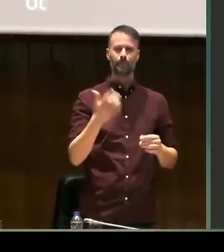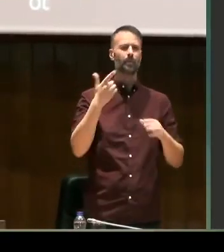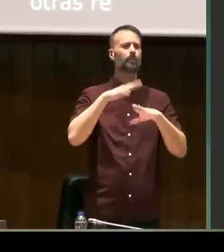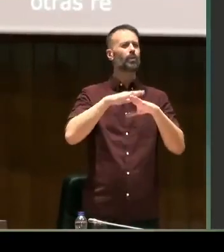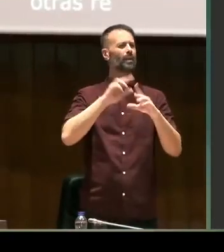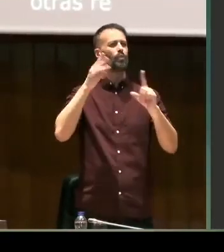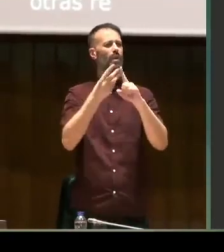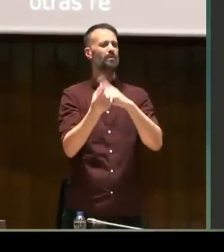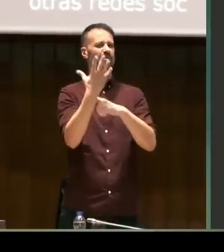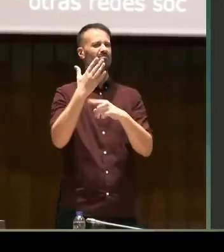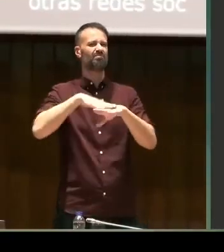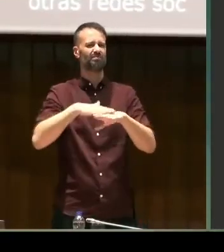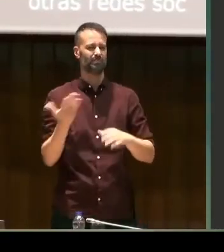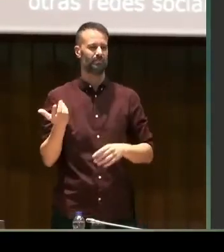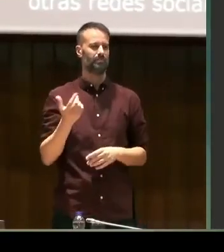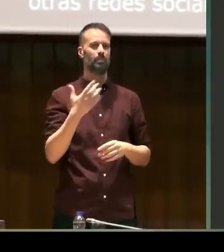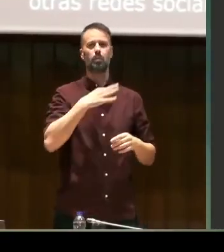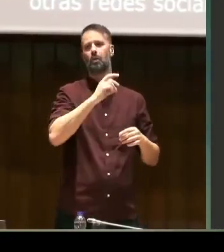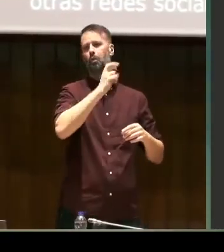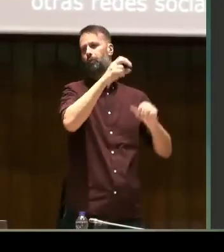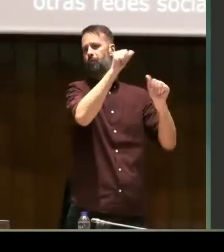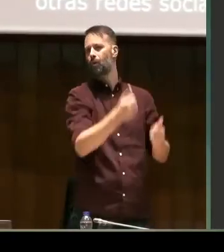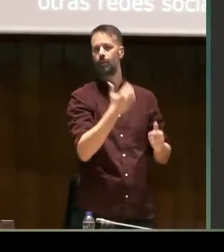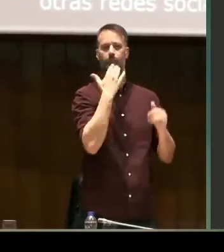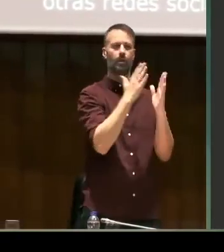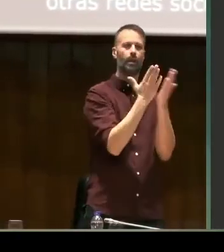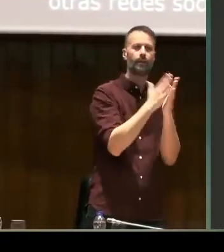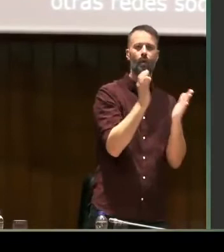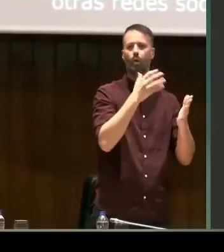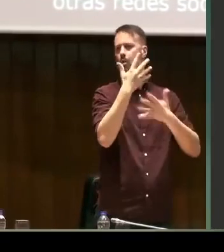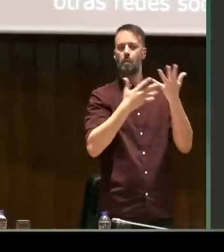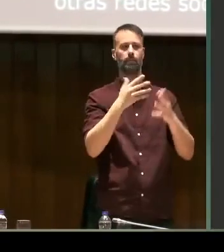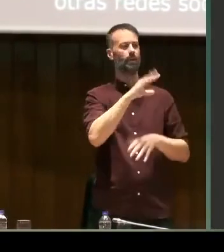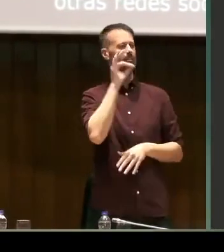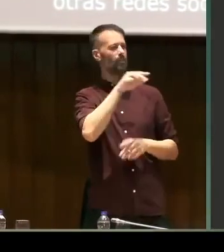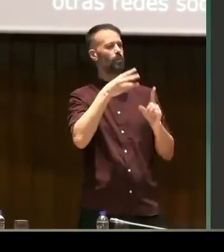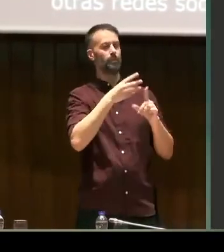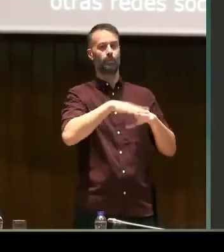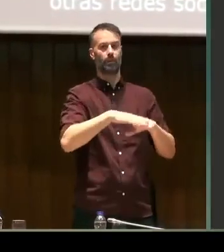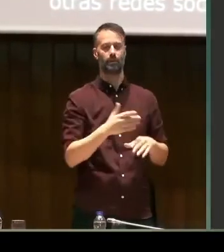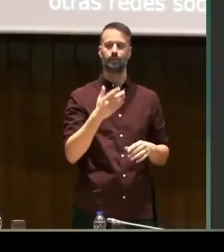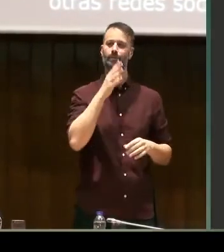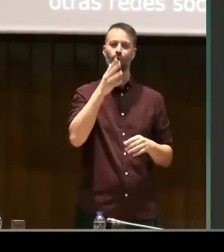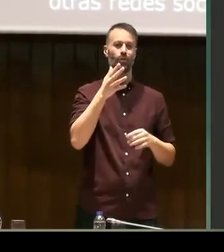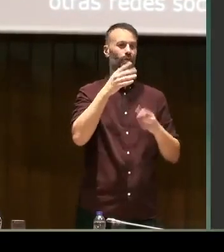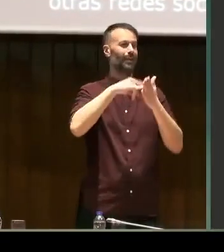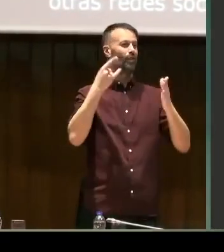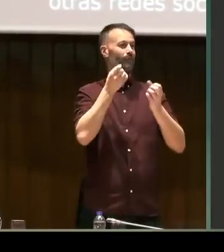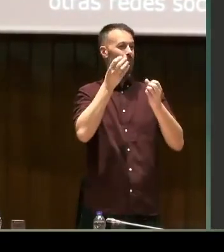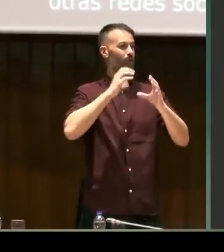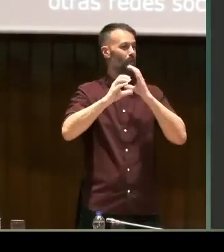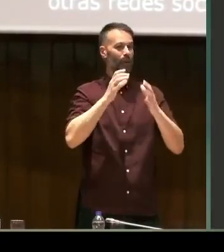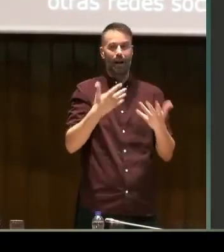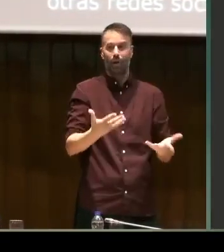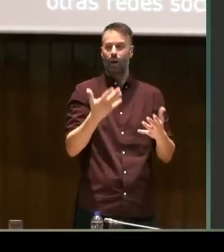de las aportaciones positivas a la sociedad por parte de personas sordas y de las lenguas de signos. ¿Por qué me decanto por esto? Por